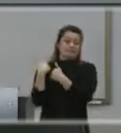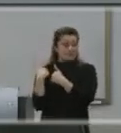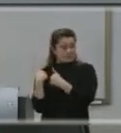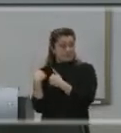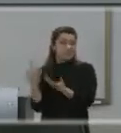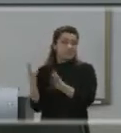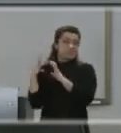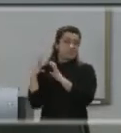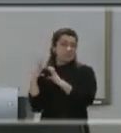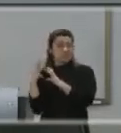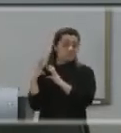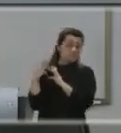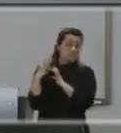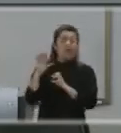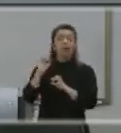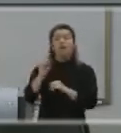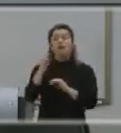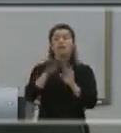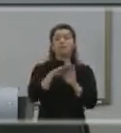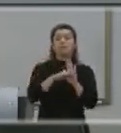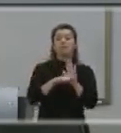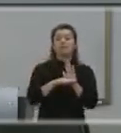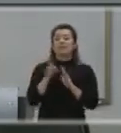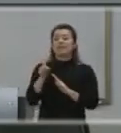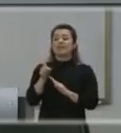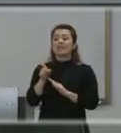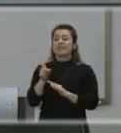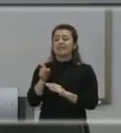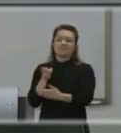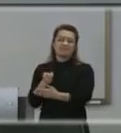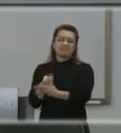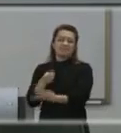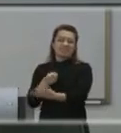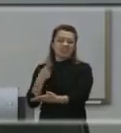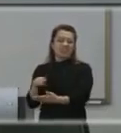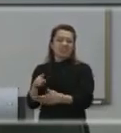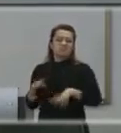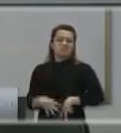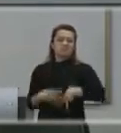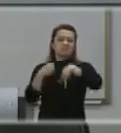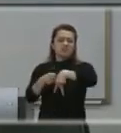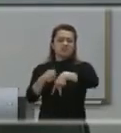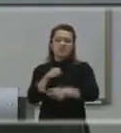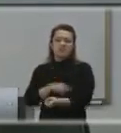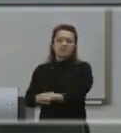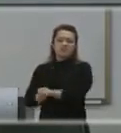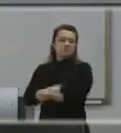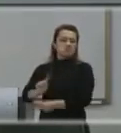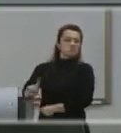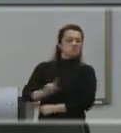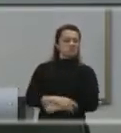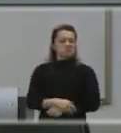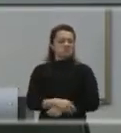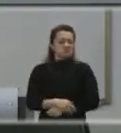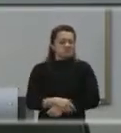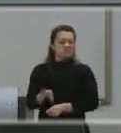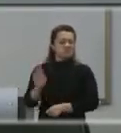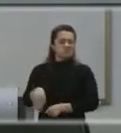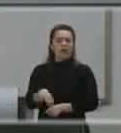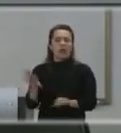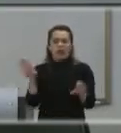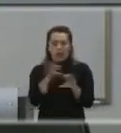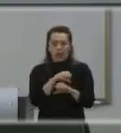la respuesta jurídica debe ser quitarle la personalidad. Entonces, se generan